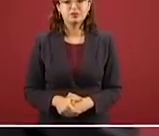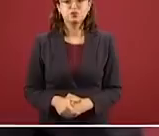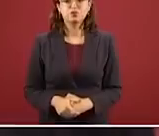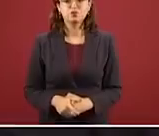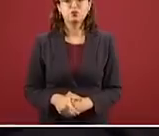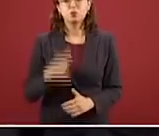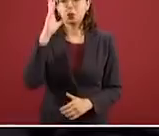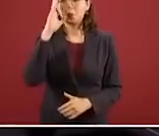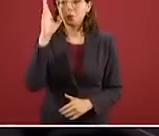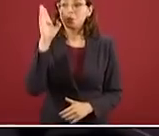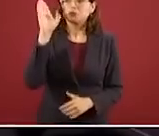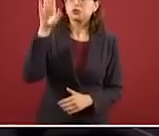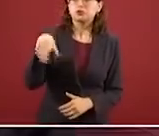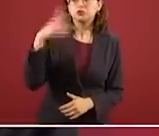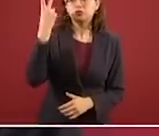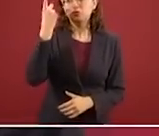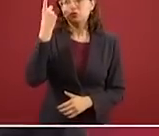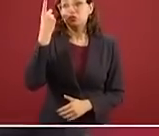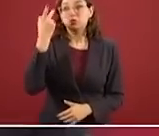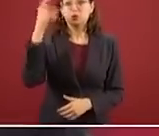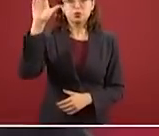maestrías, doctorados,